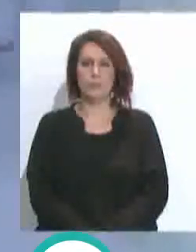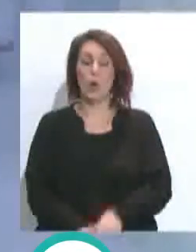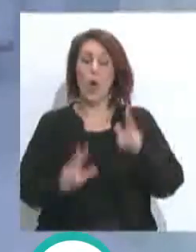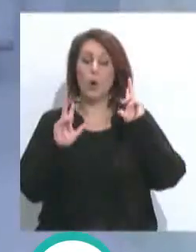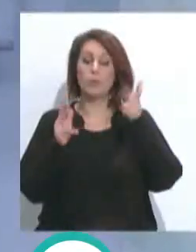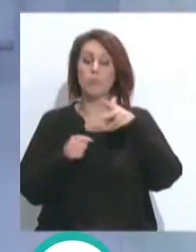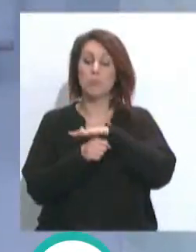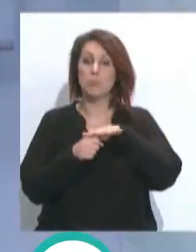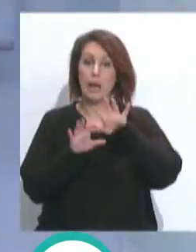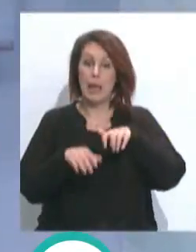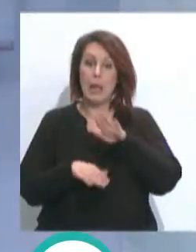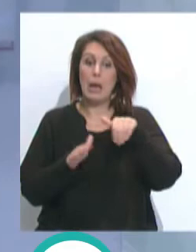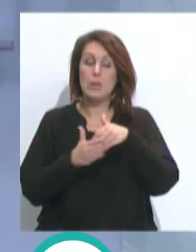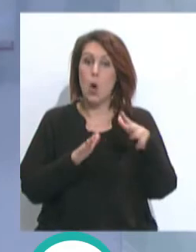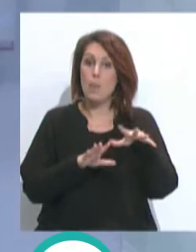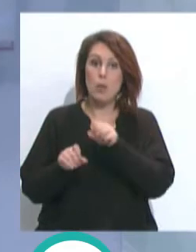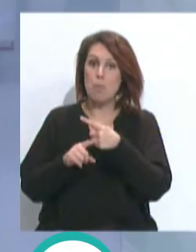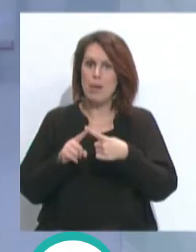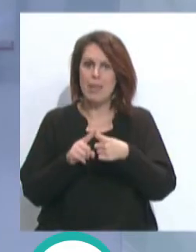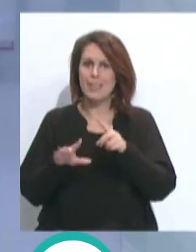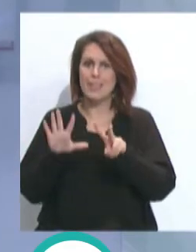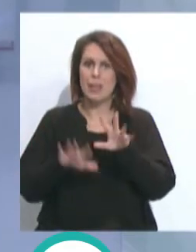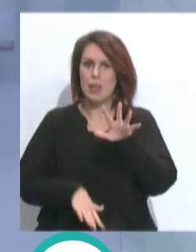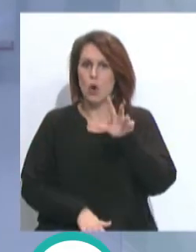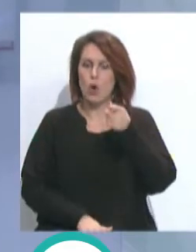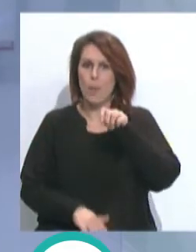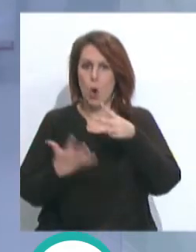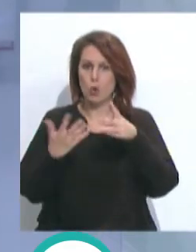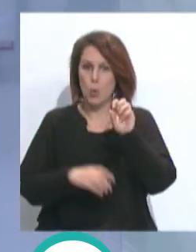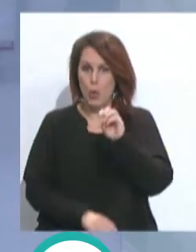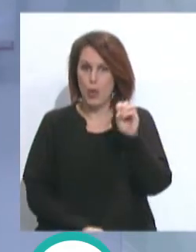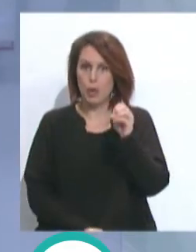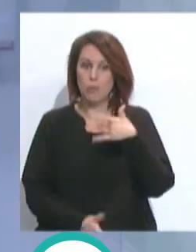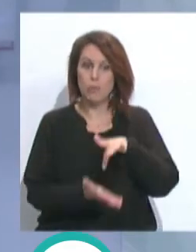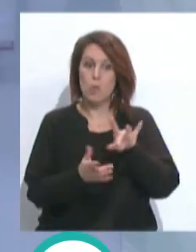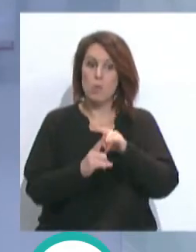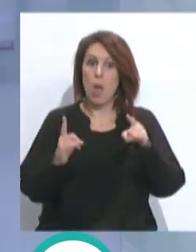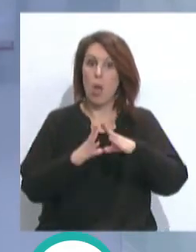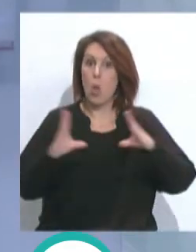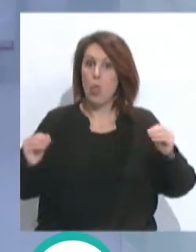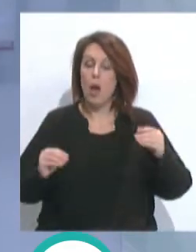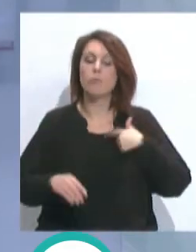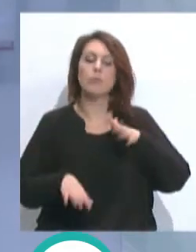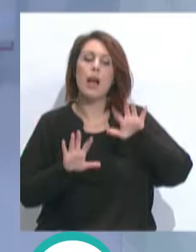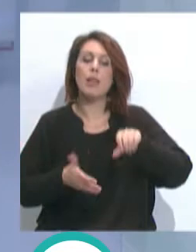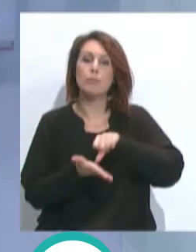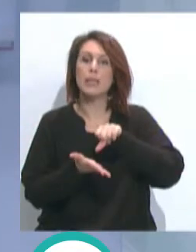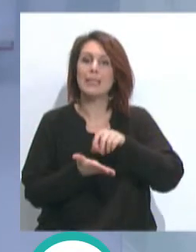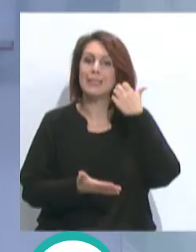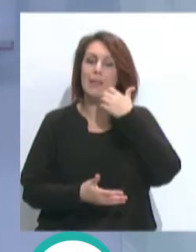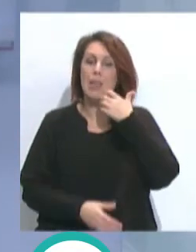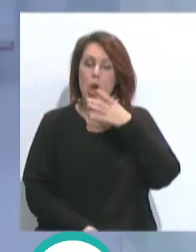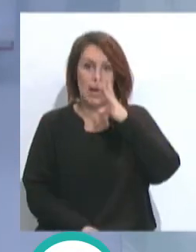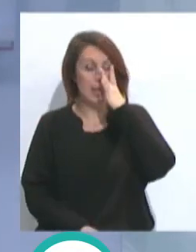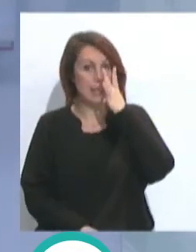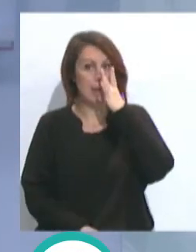Los hoteles de la provincia alcanzaron una ocupación media del 75,8% durante el Puente de Andalucía. En Cádiz capital, el sábado